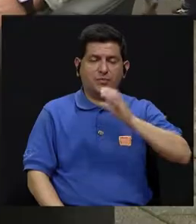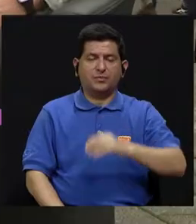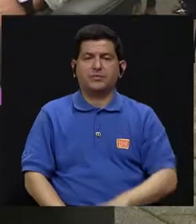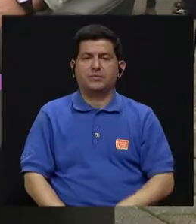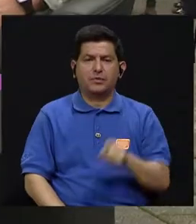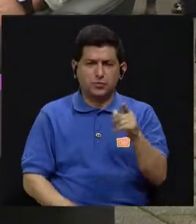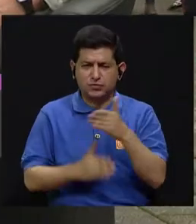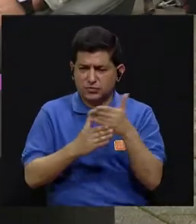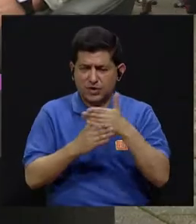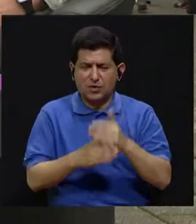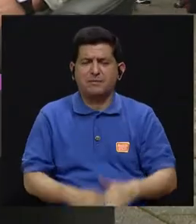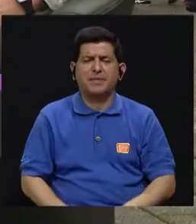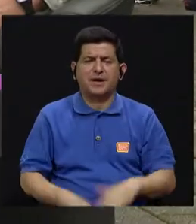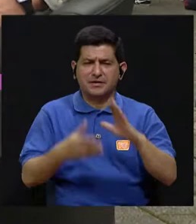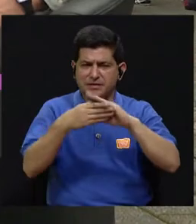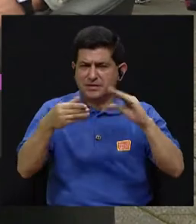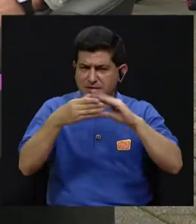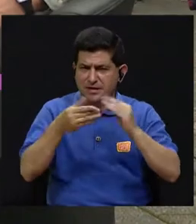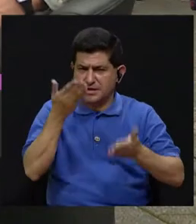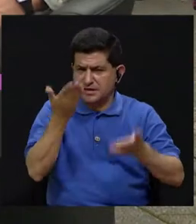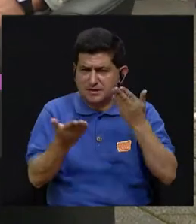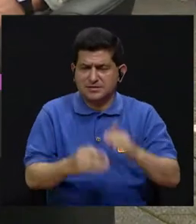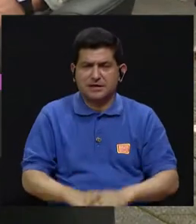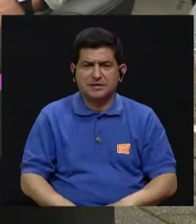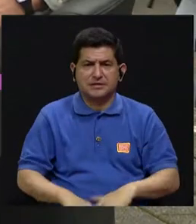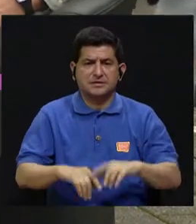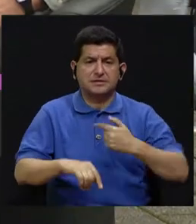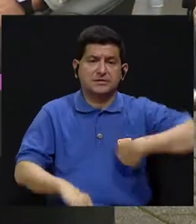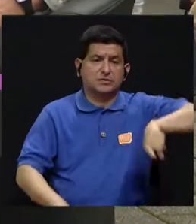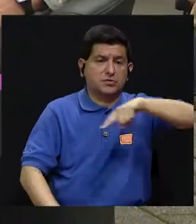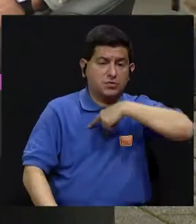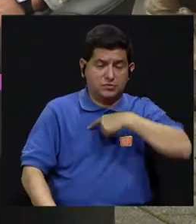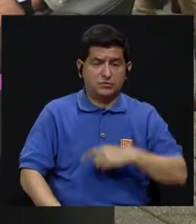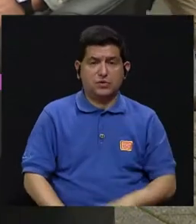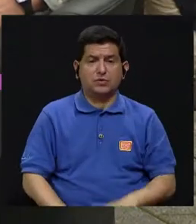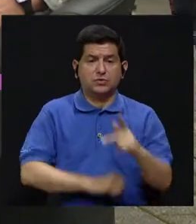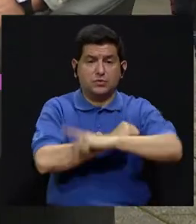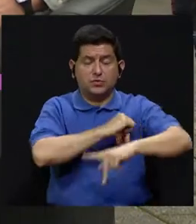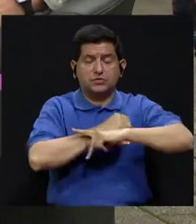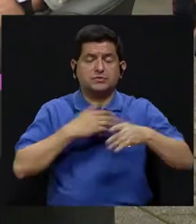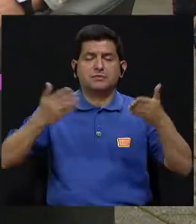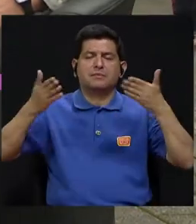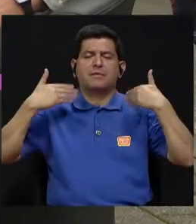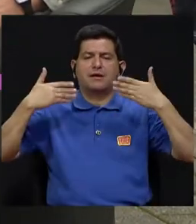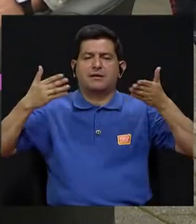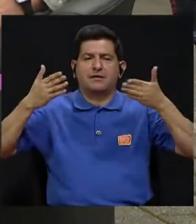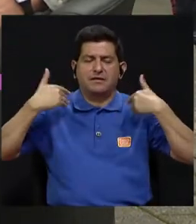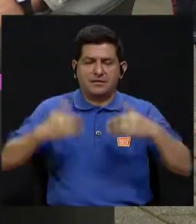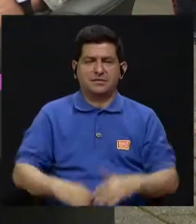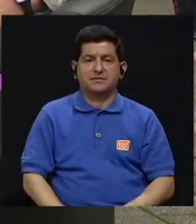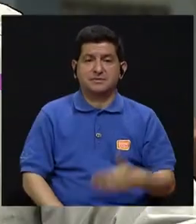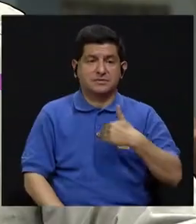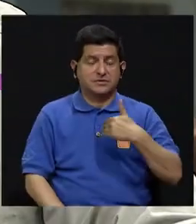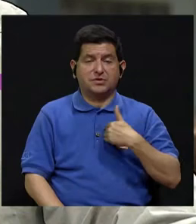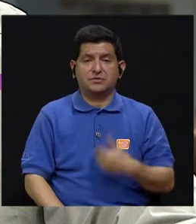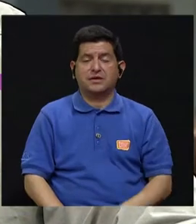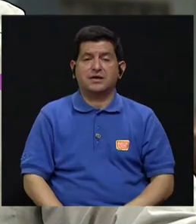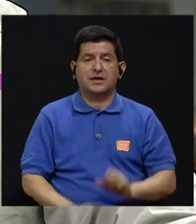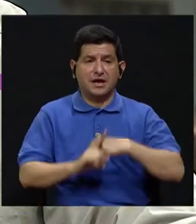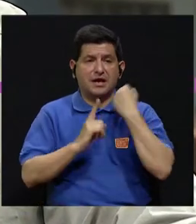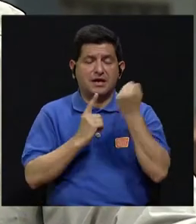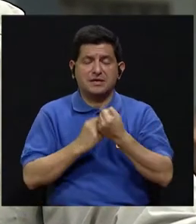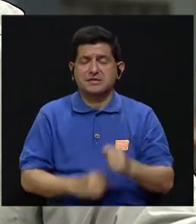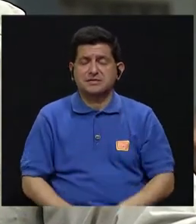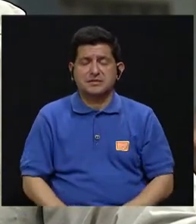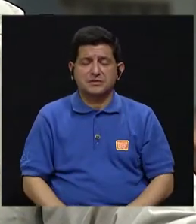consumo. No sé si usted comparte este comentario conmigo, pero es que nosotros al vivir en un país tropical, pues donde no tenemos